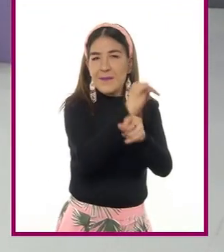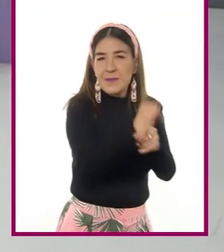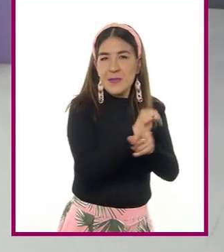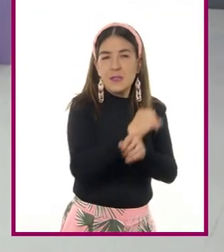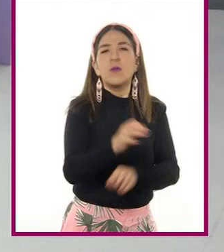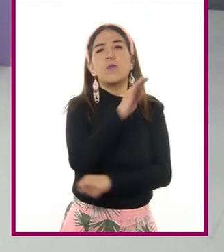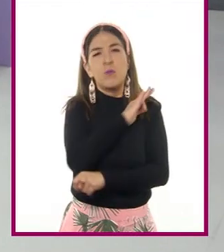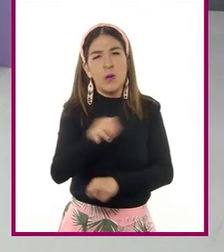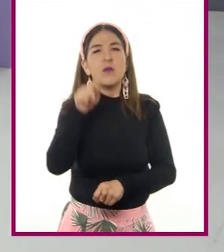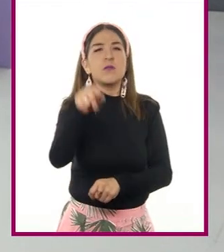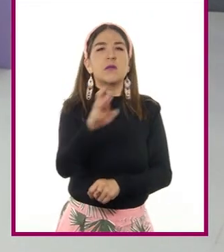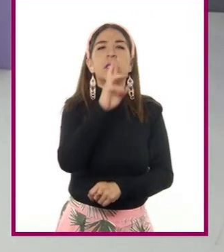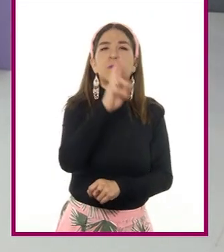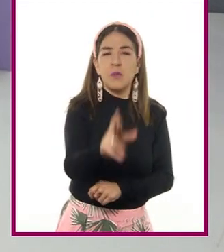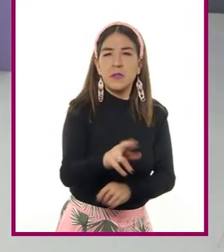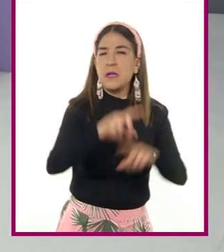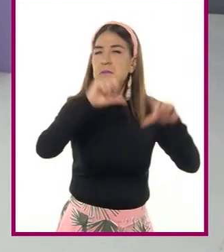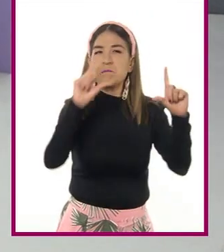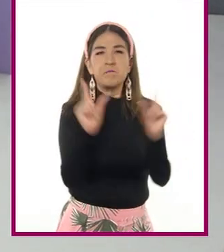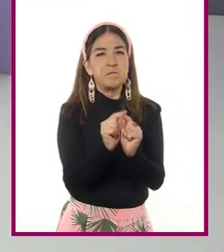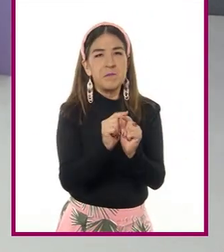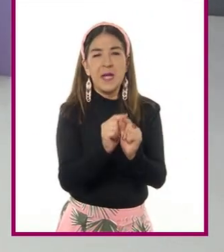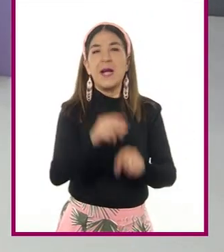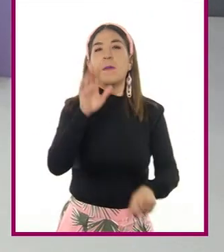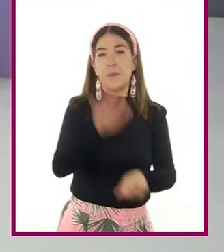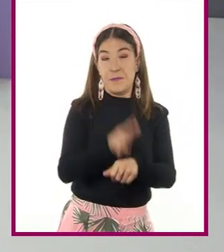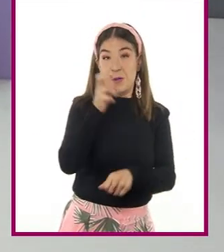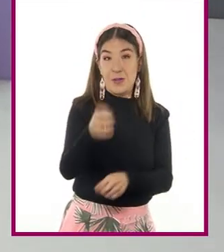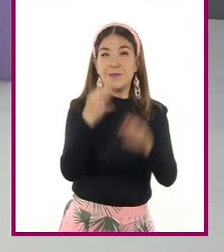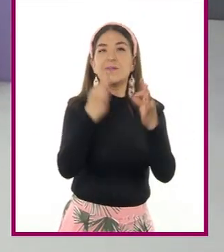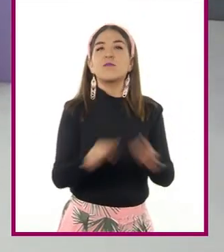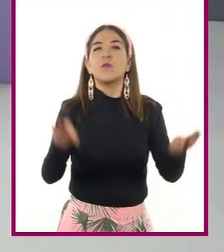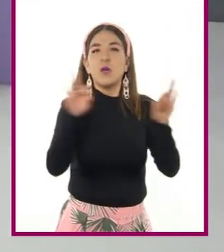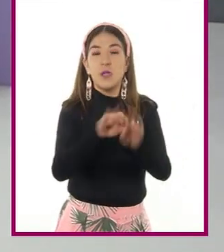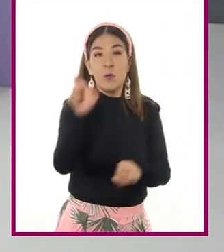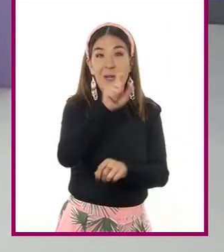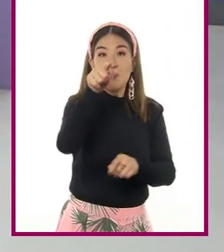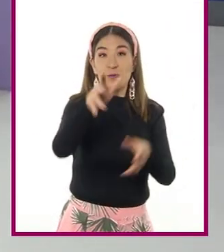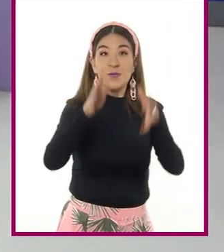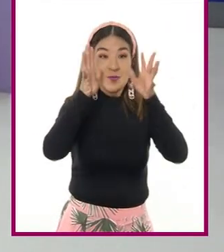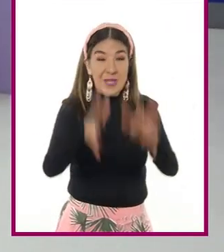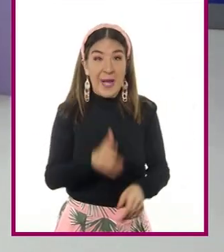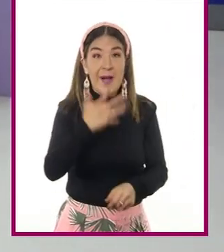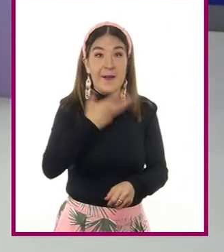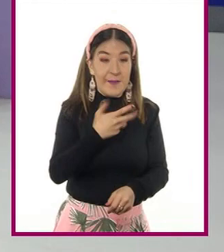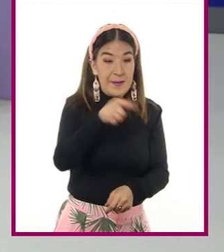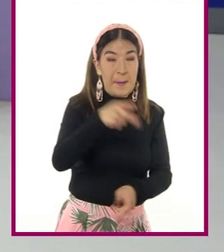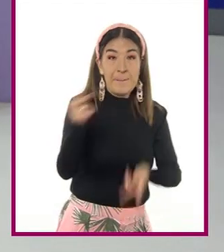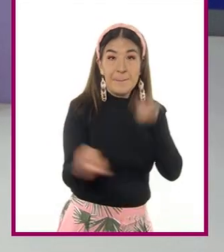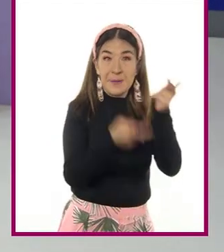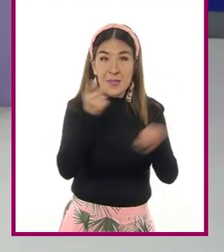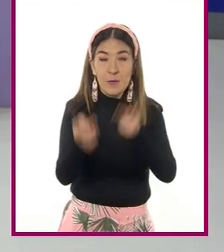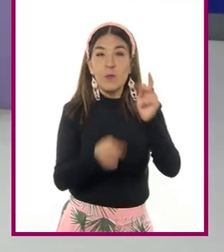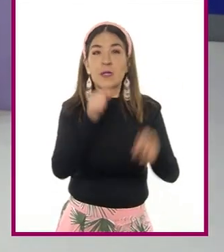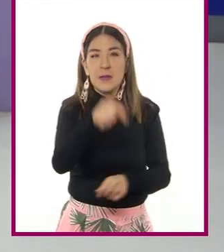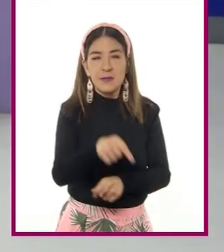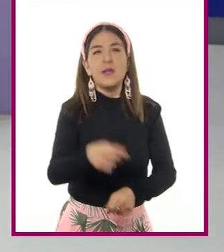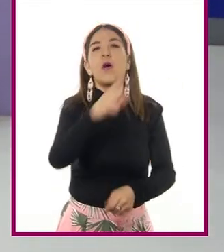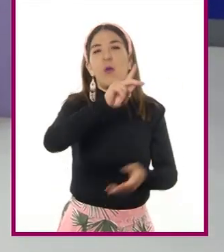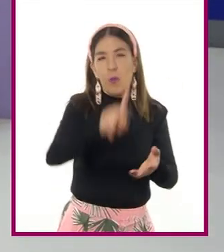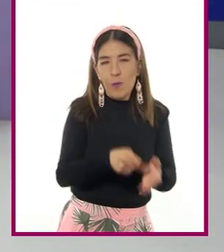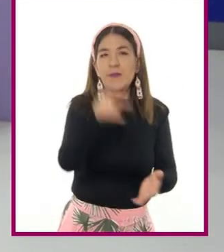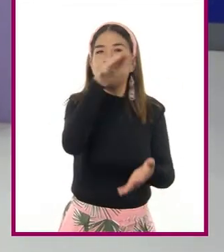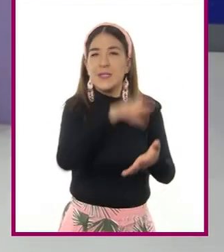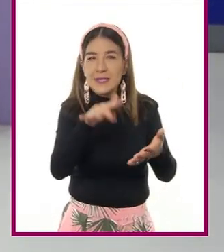podemos tener una respuesta concreta. Por eso es importante que una vez que tengamos las preguntas formuladas, hay que